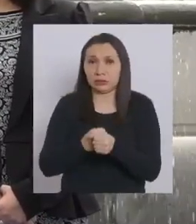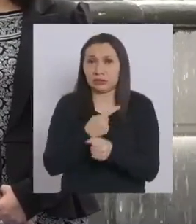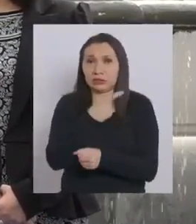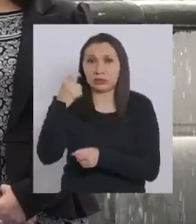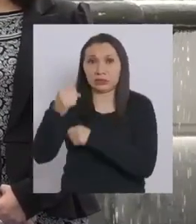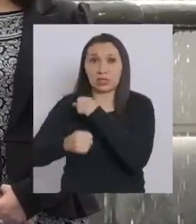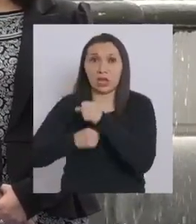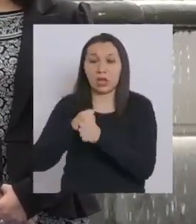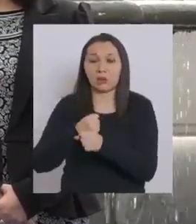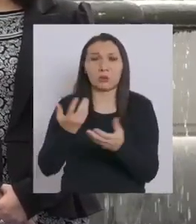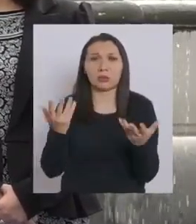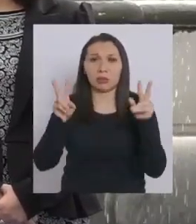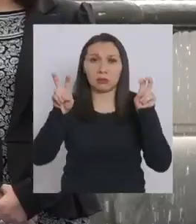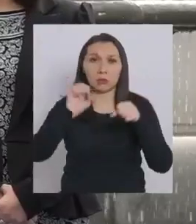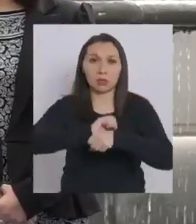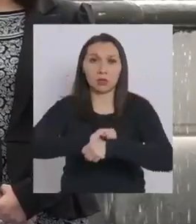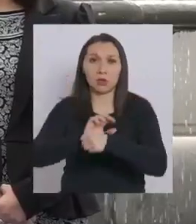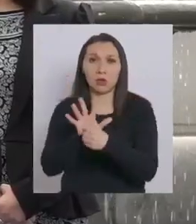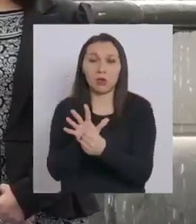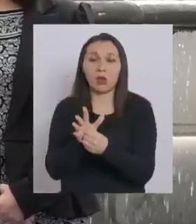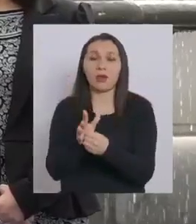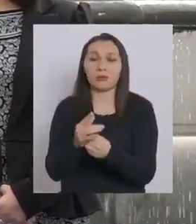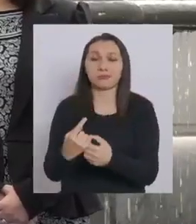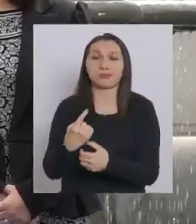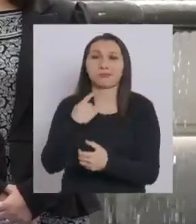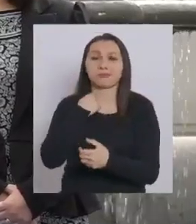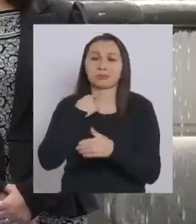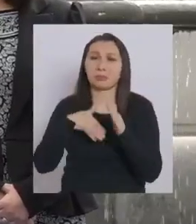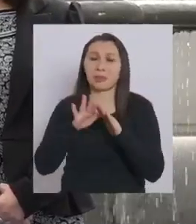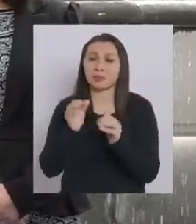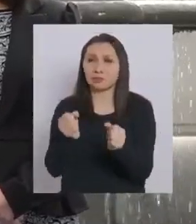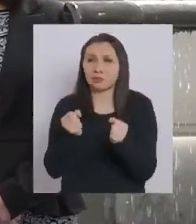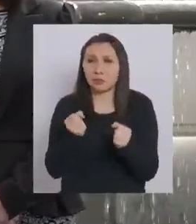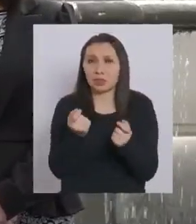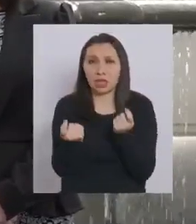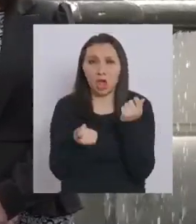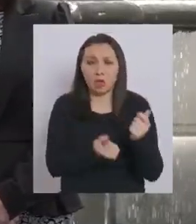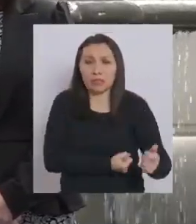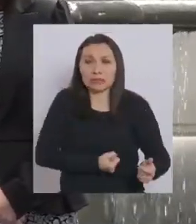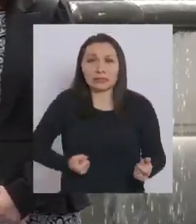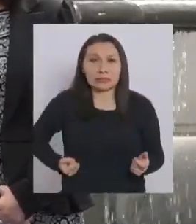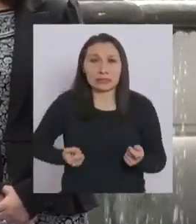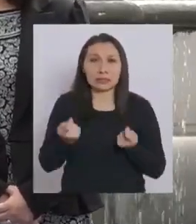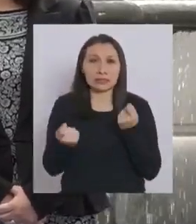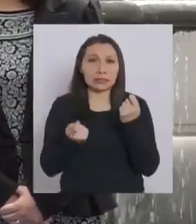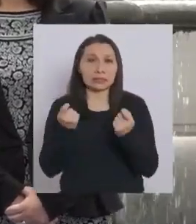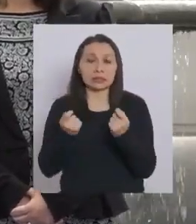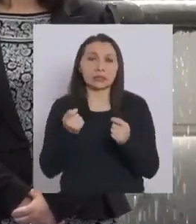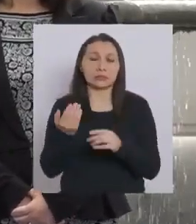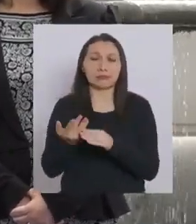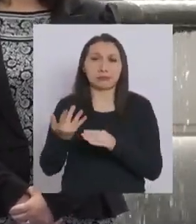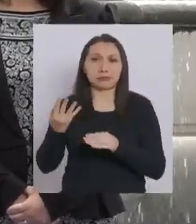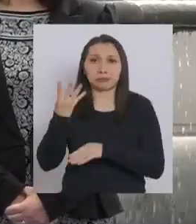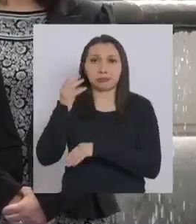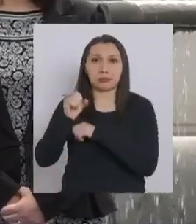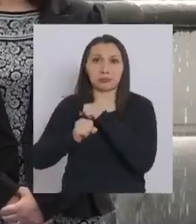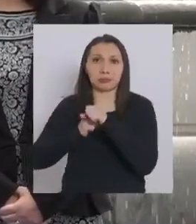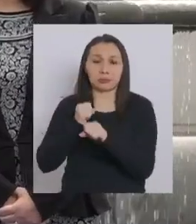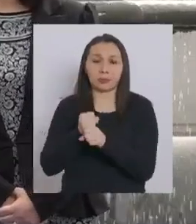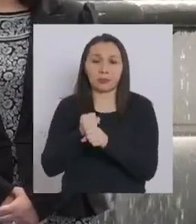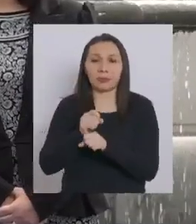100 años, como el coronavirus, y producto de la más severa recesión de la economía mundial en los últimos 40 años.